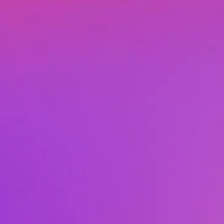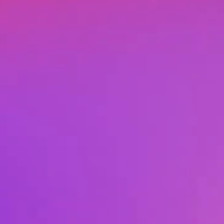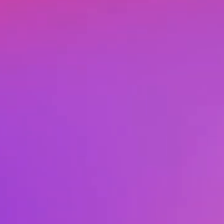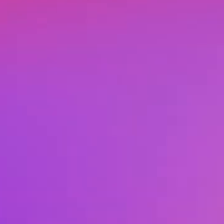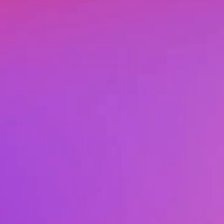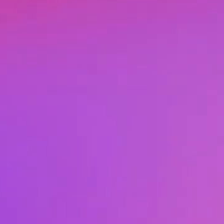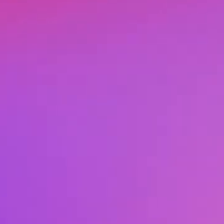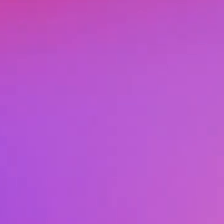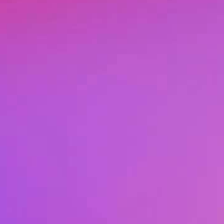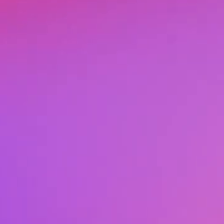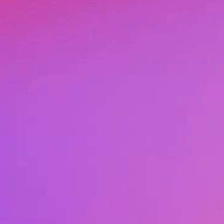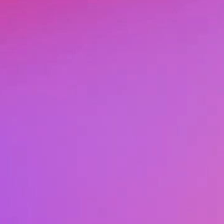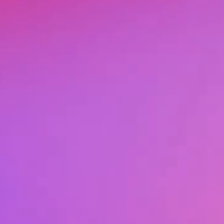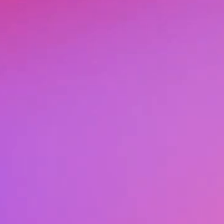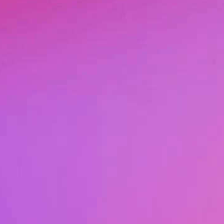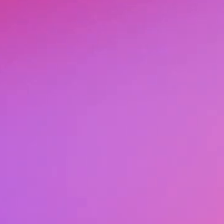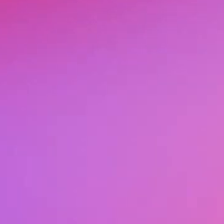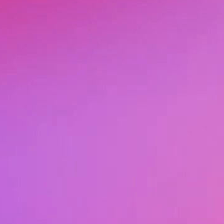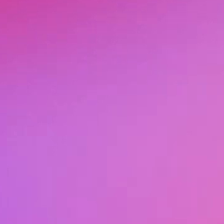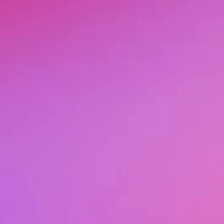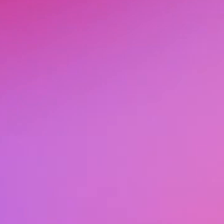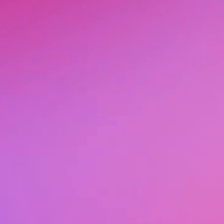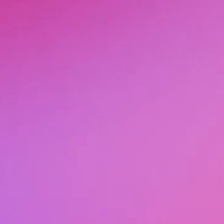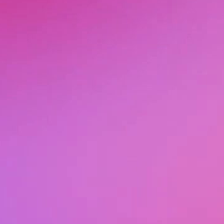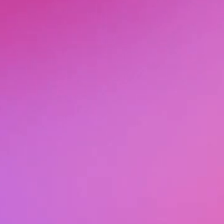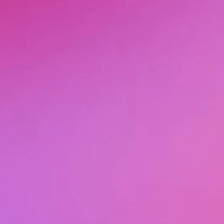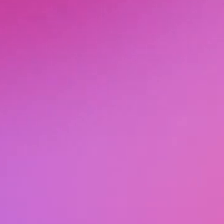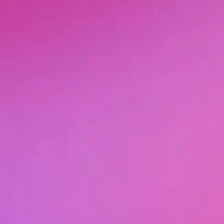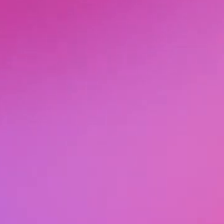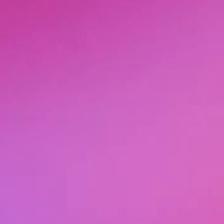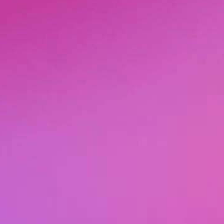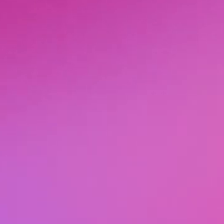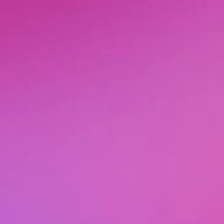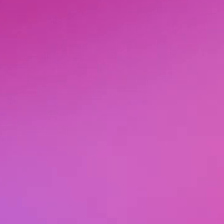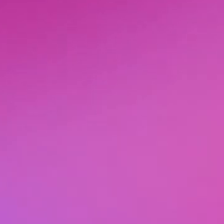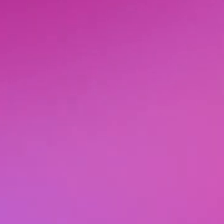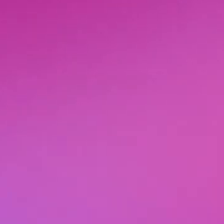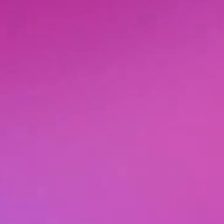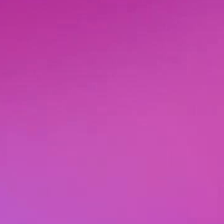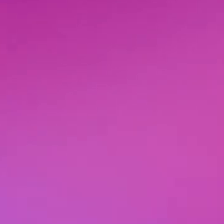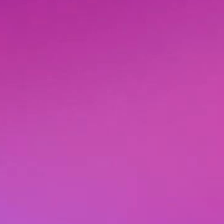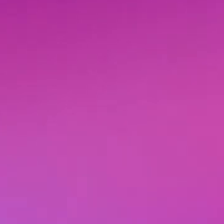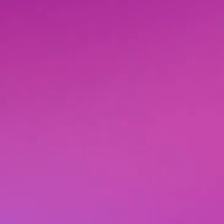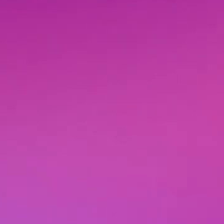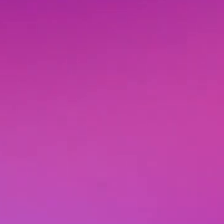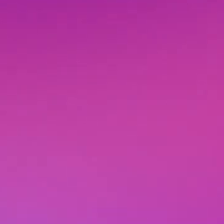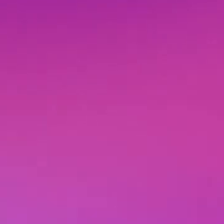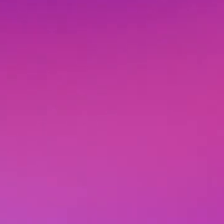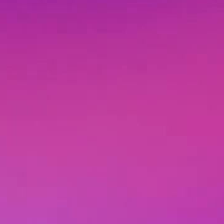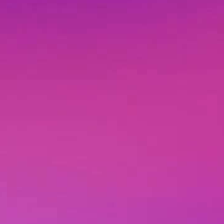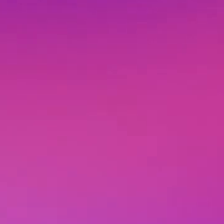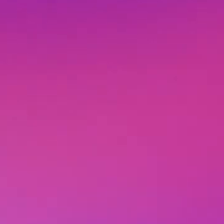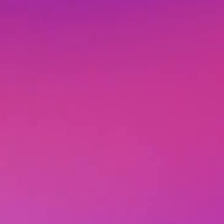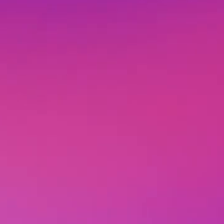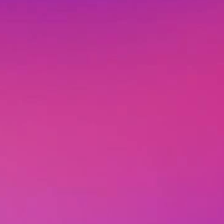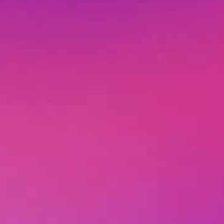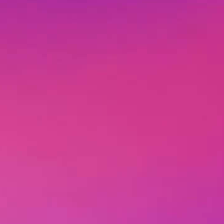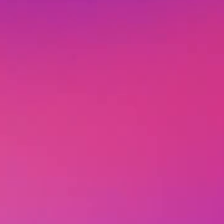Si requieres consultar los libros de texto en versión digital, recuerda que los puedes encontrar en la página